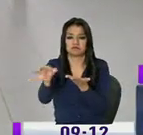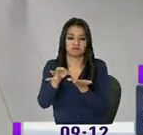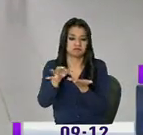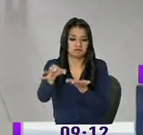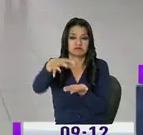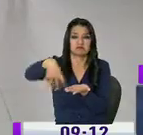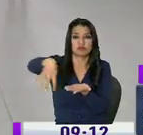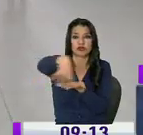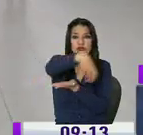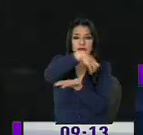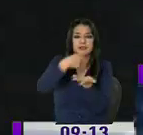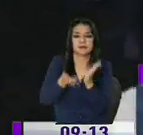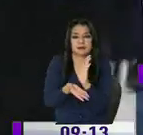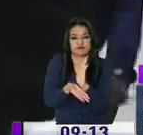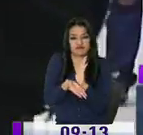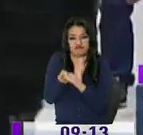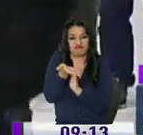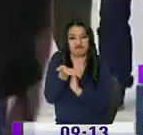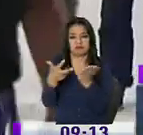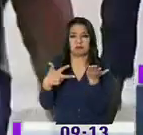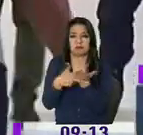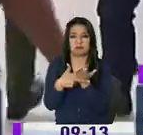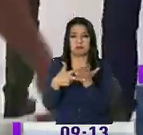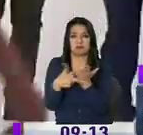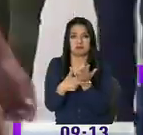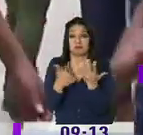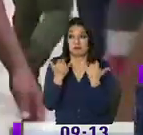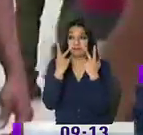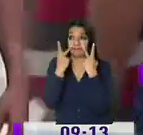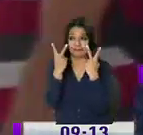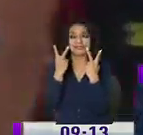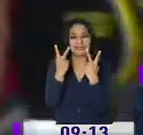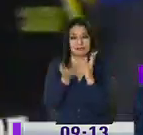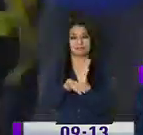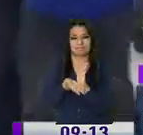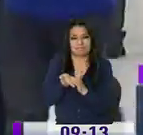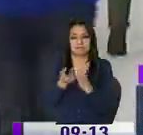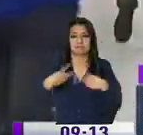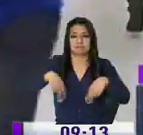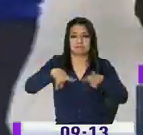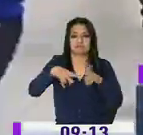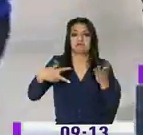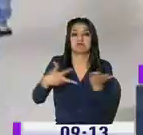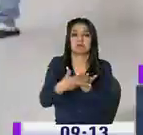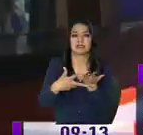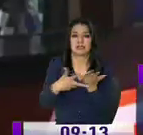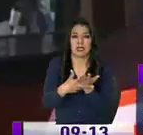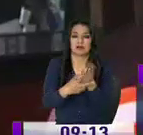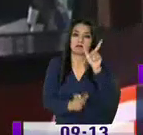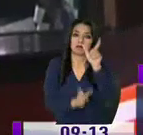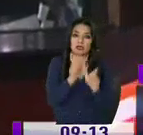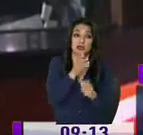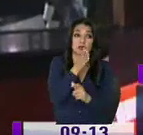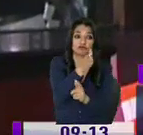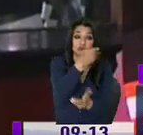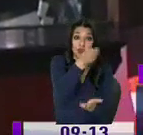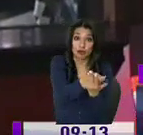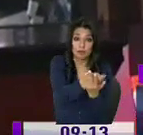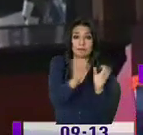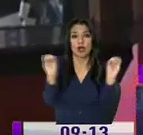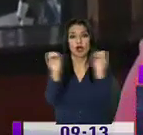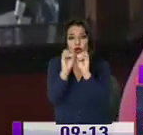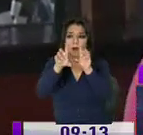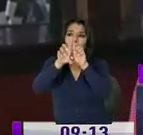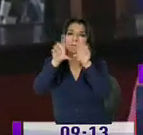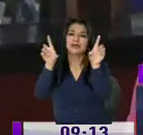interprovincial, también han incrementado el pasaje. El día de hoy observamos un ligero incremento, tanto de usuarios como de cooperativas